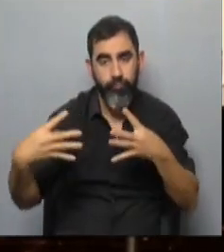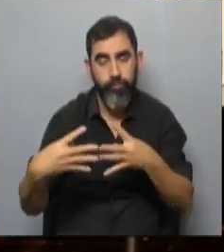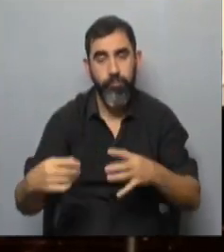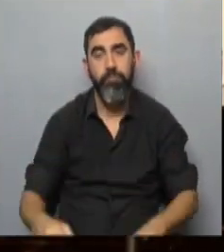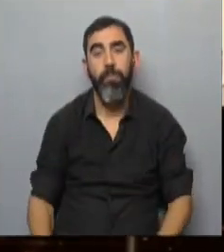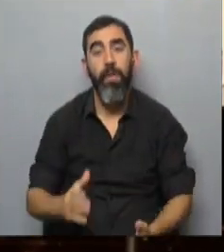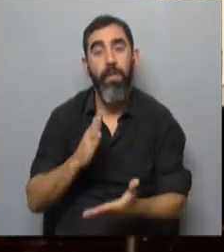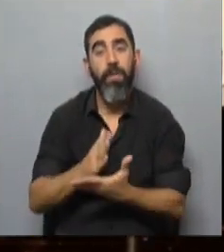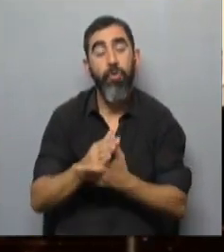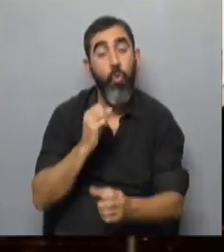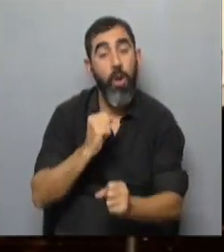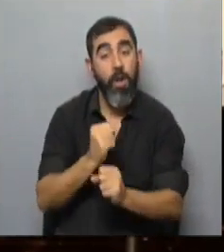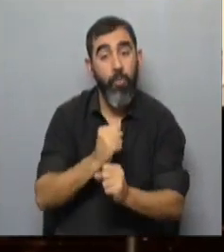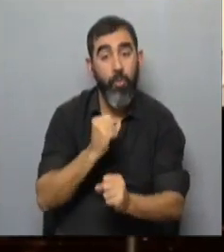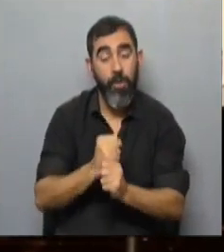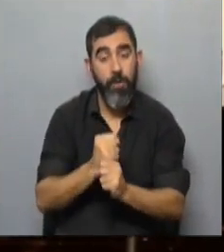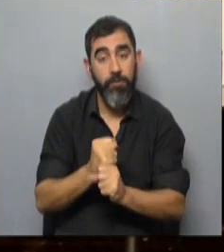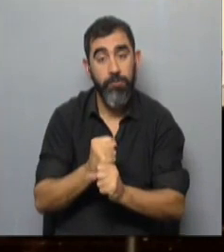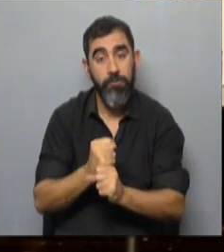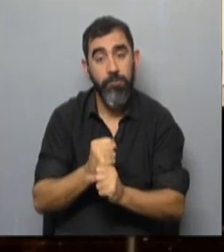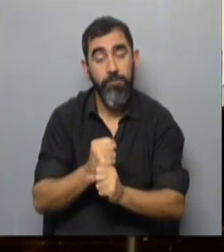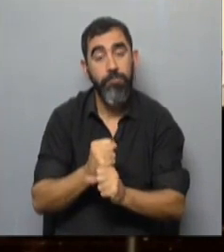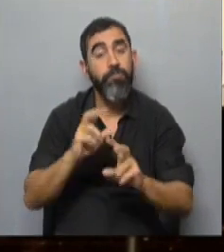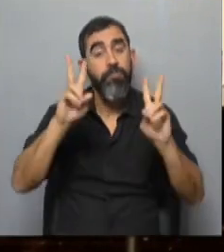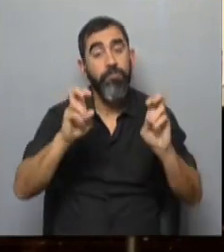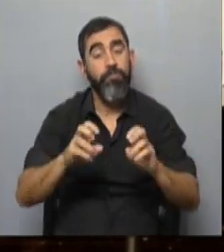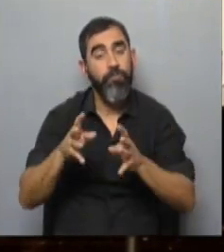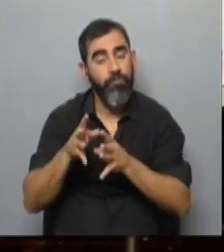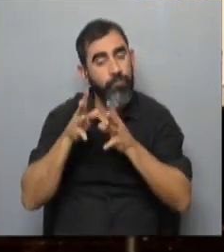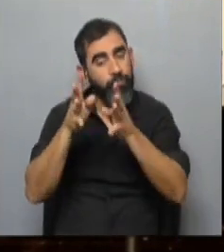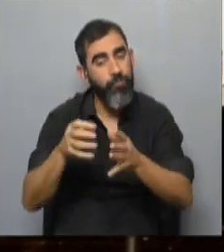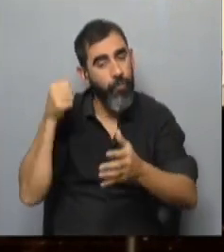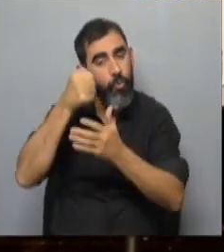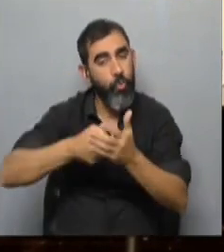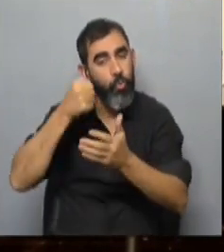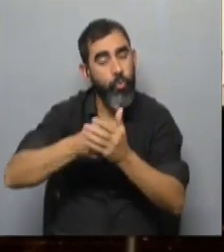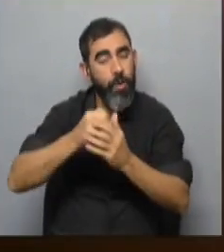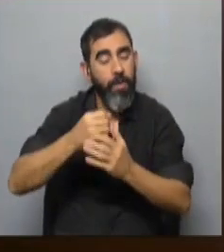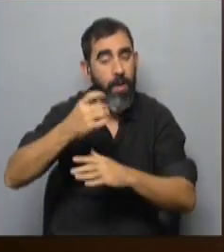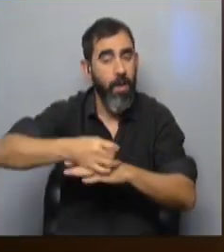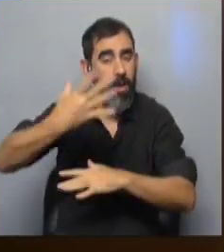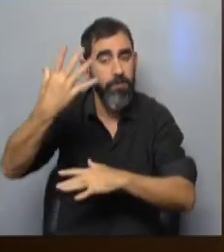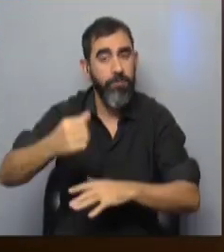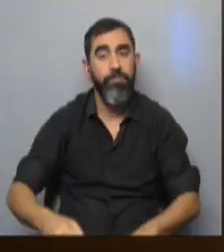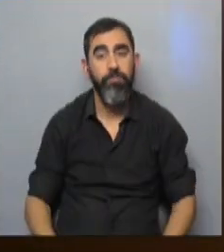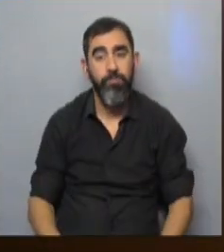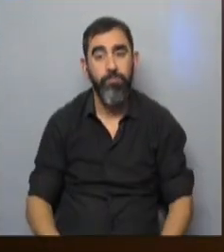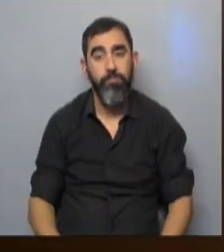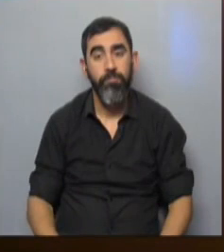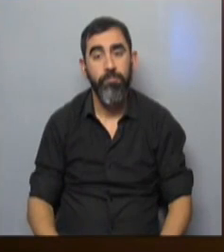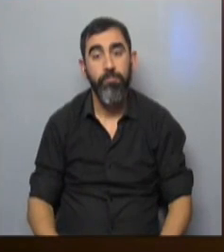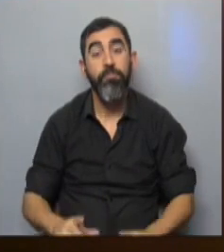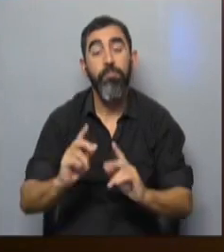El derecho laboral es la expresión jurídica de la lucha de la lucha de clases. En su